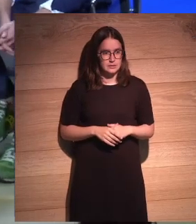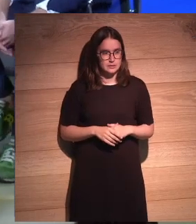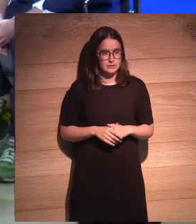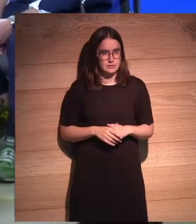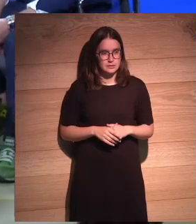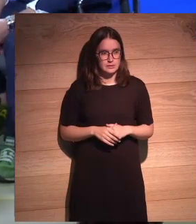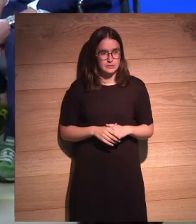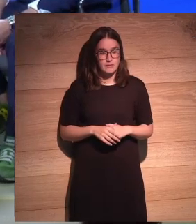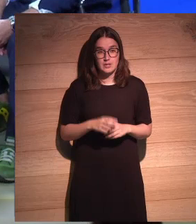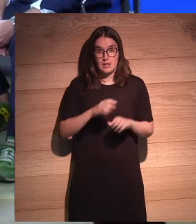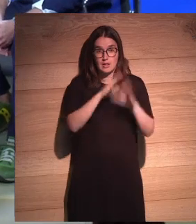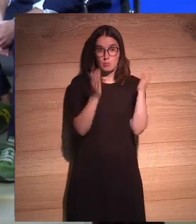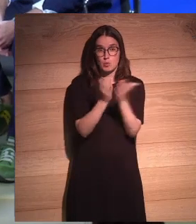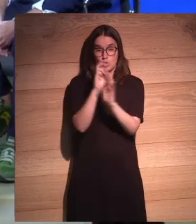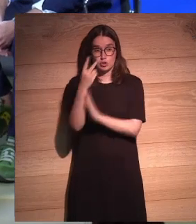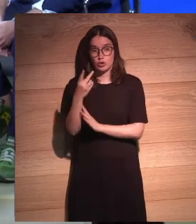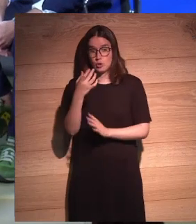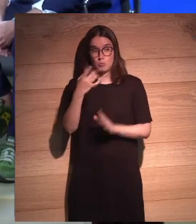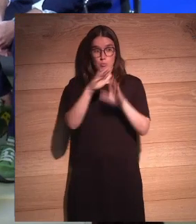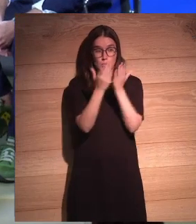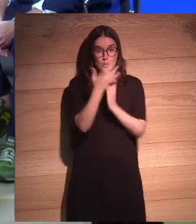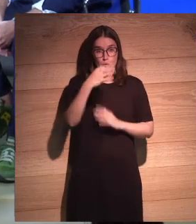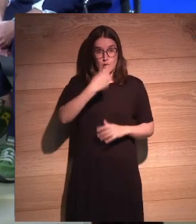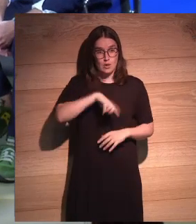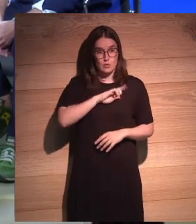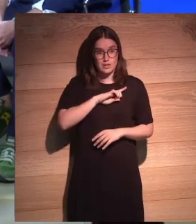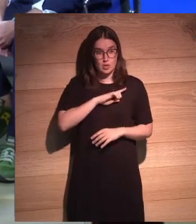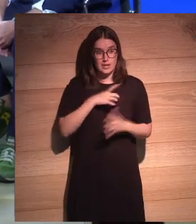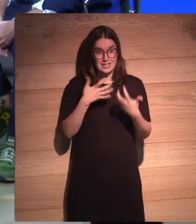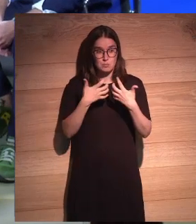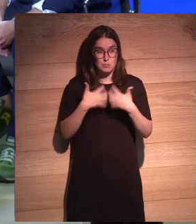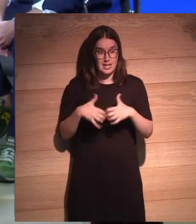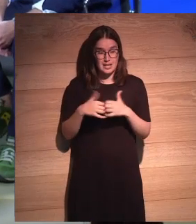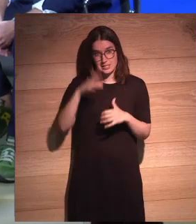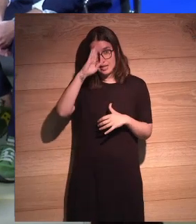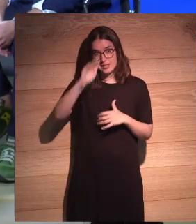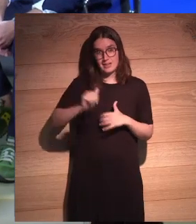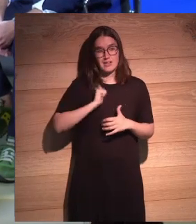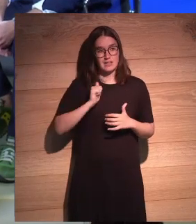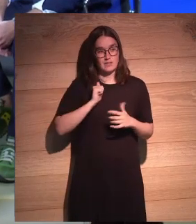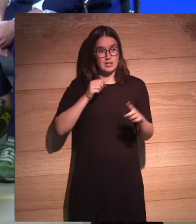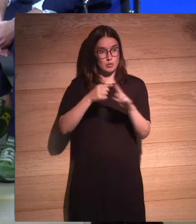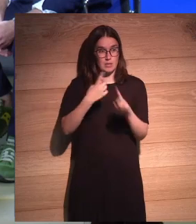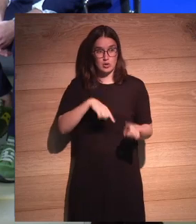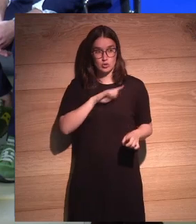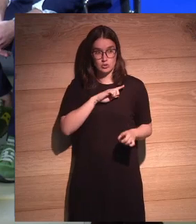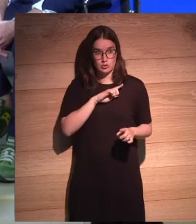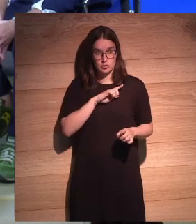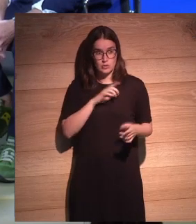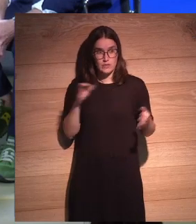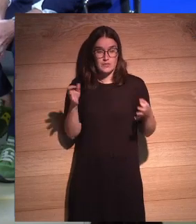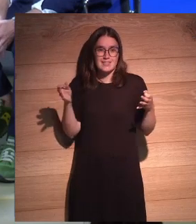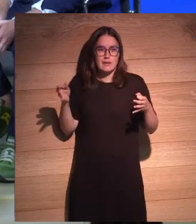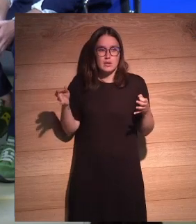De los dos mundos no, del único mundo que existe, que es el mundo, es nuestro mundo. O sea, las máquinas y la inteligencia artificial son para nosotros. Esto me parece que es